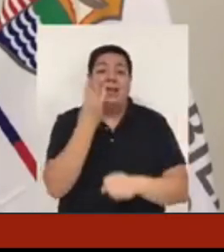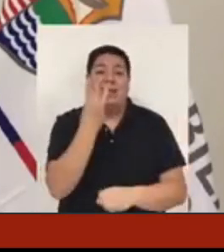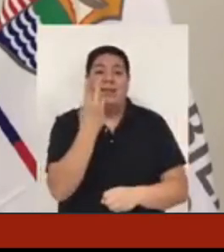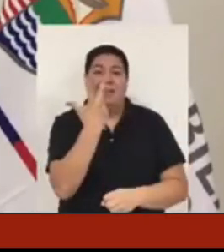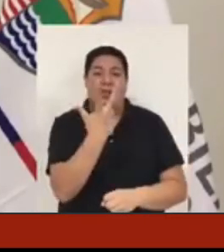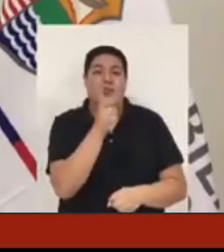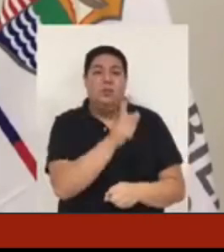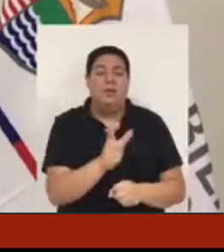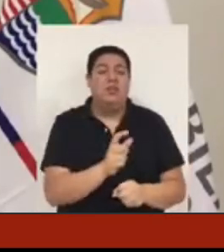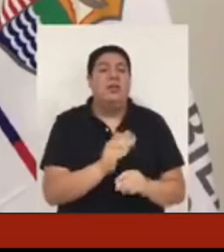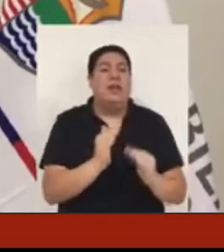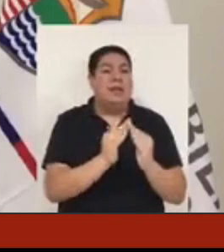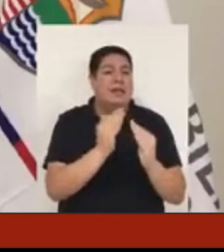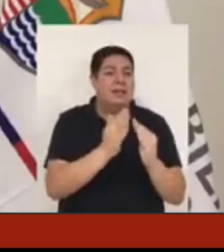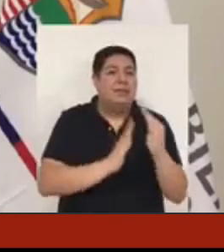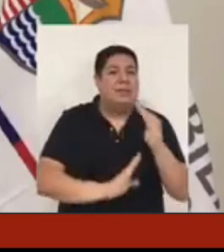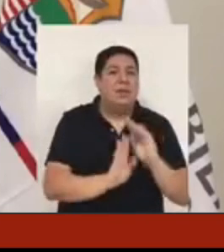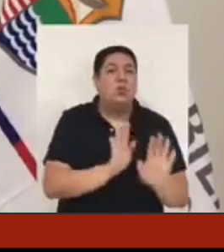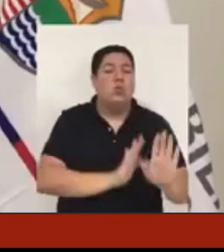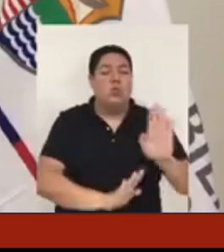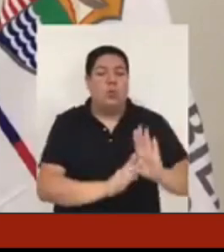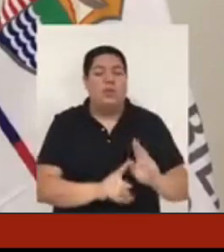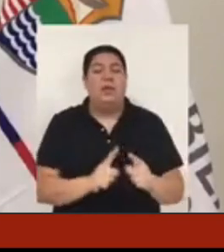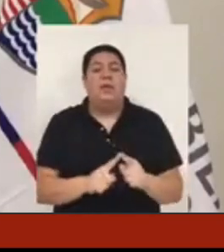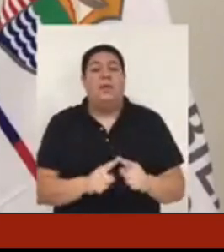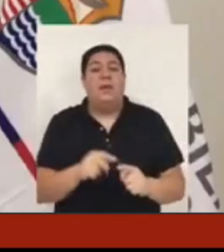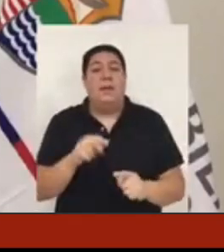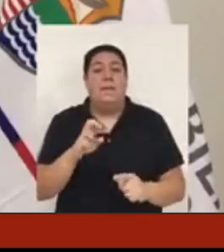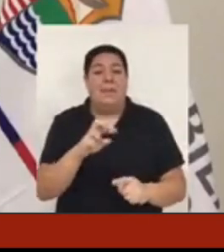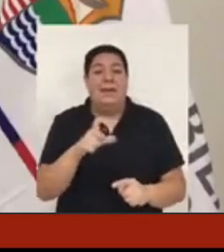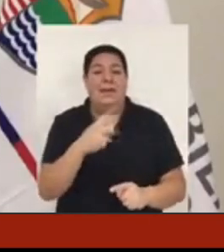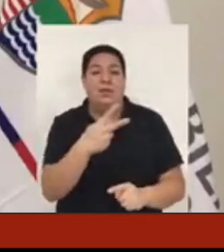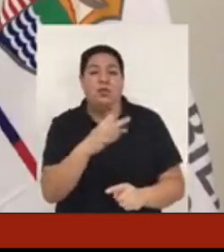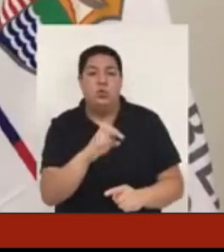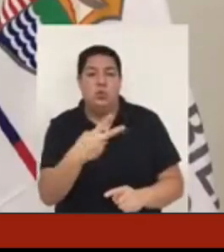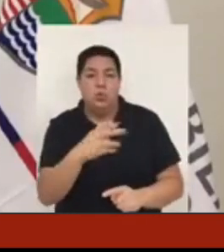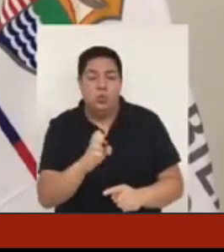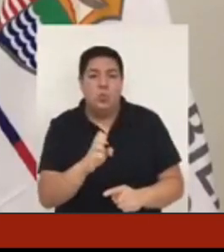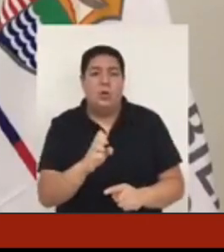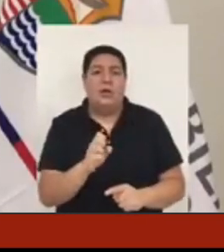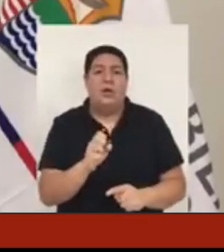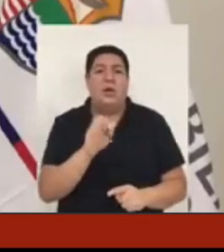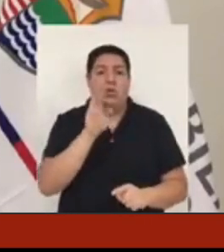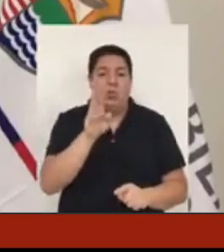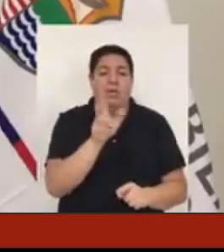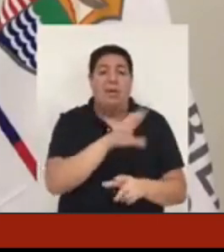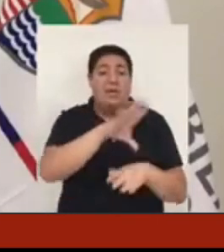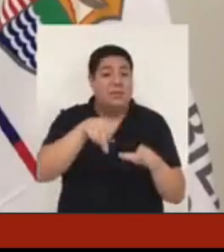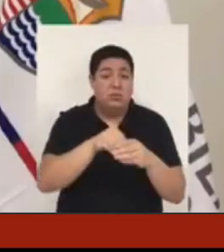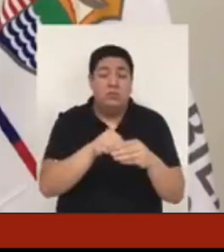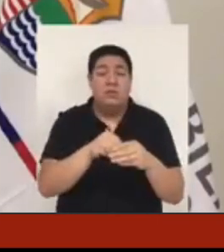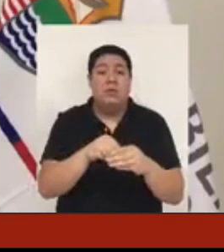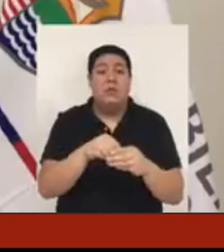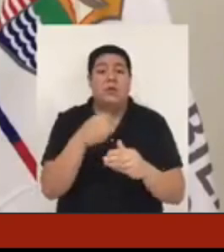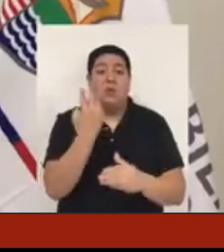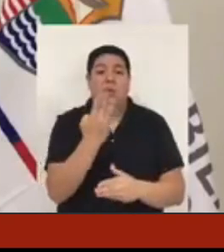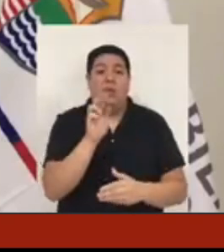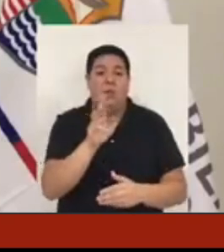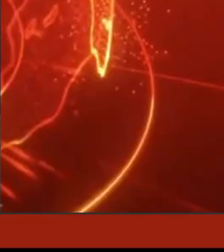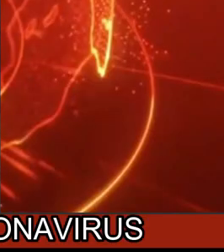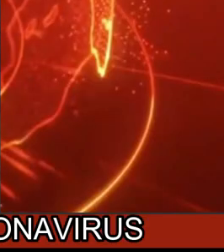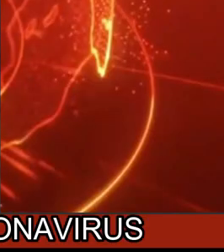personas en cuarentena preventiva, en Peyúgue 9, así es que para ese sector son 47 personas que tenemos en seguimiento